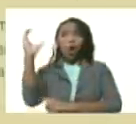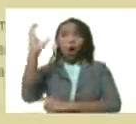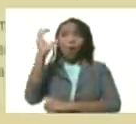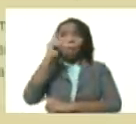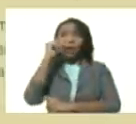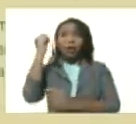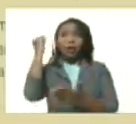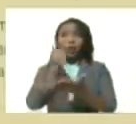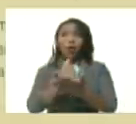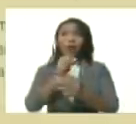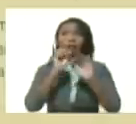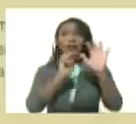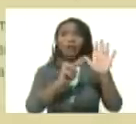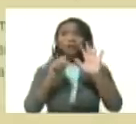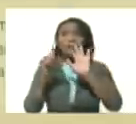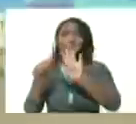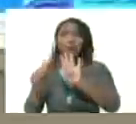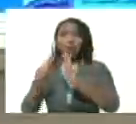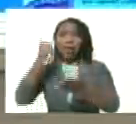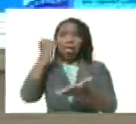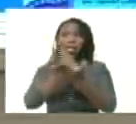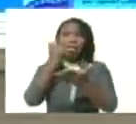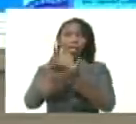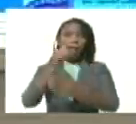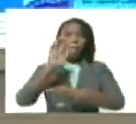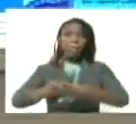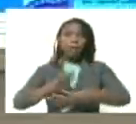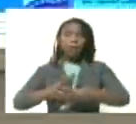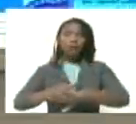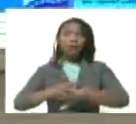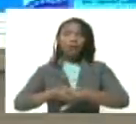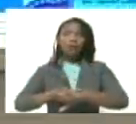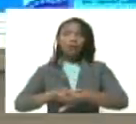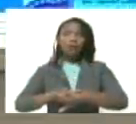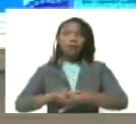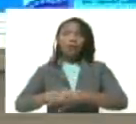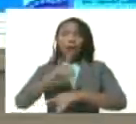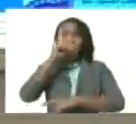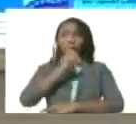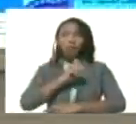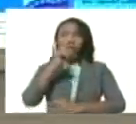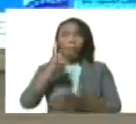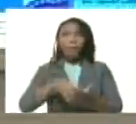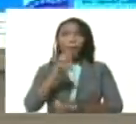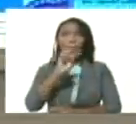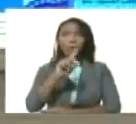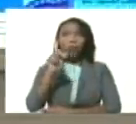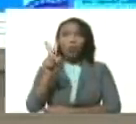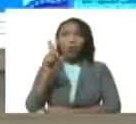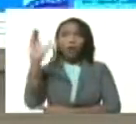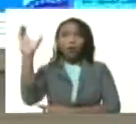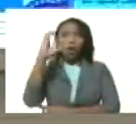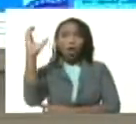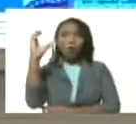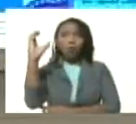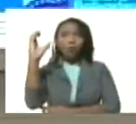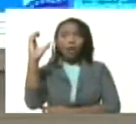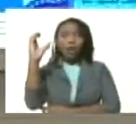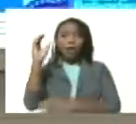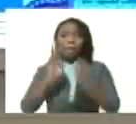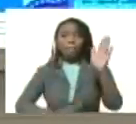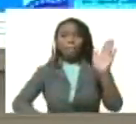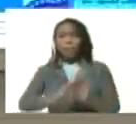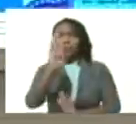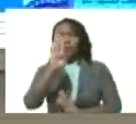en las 76 masacres ocurridas en el año 2021 en Colombia. lo supera